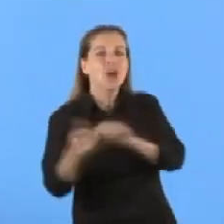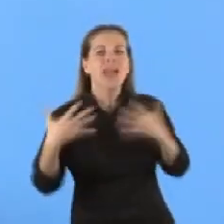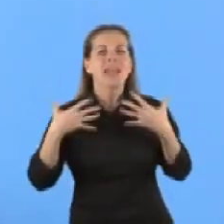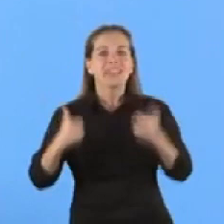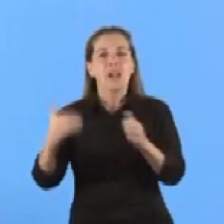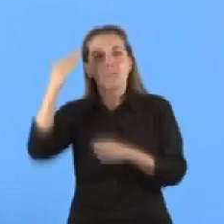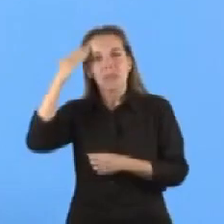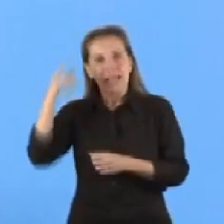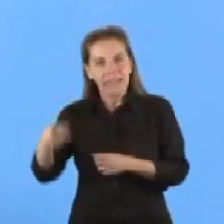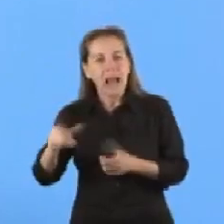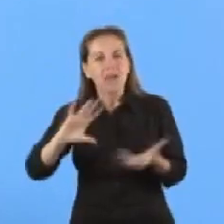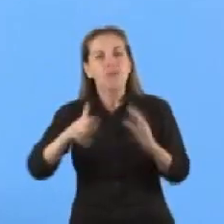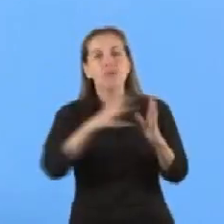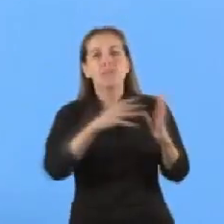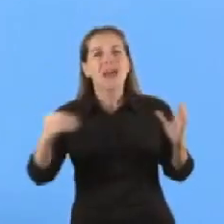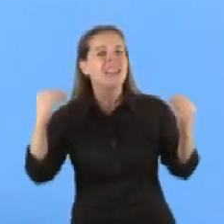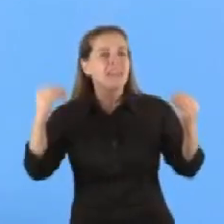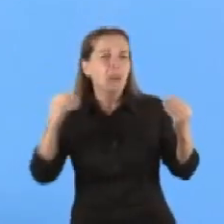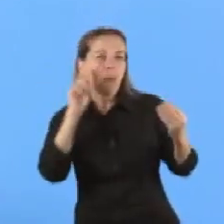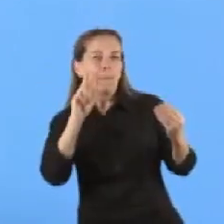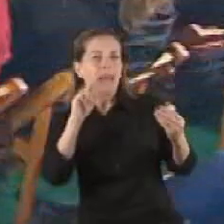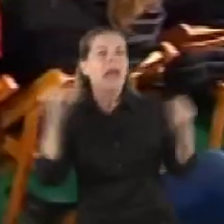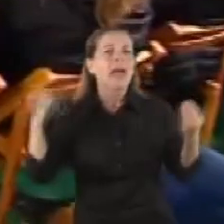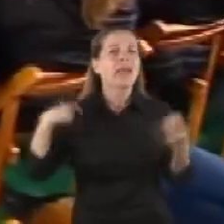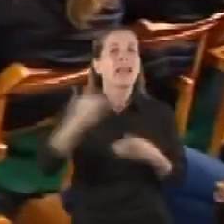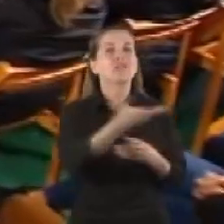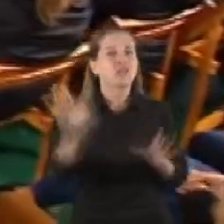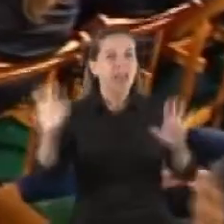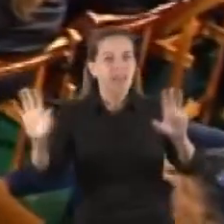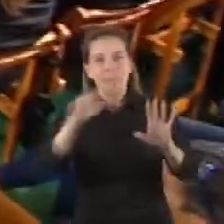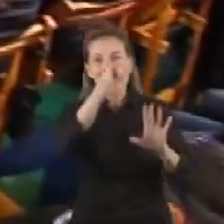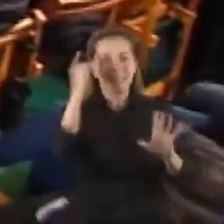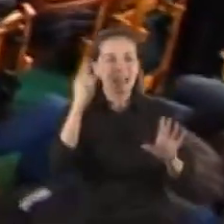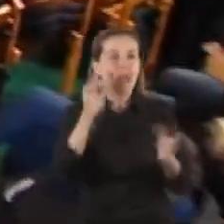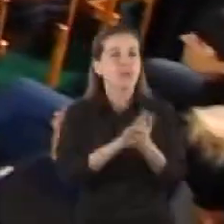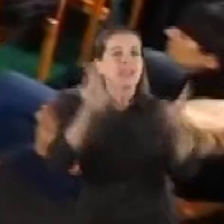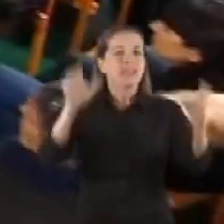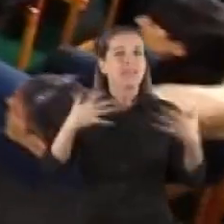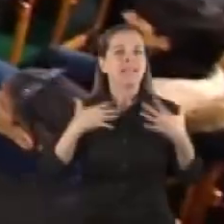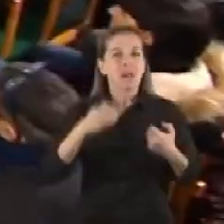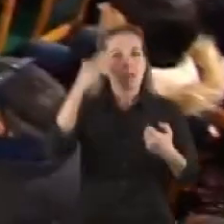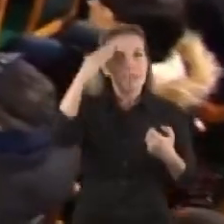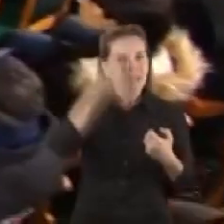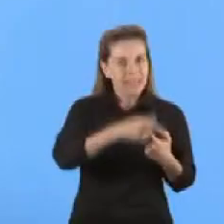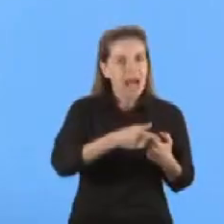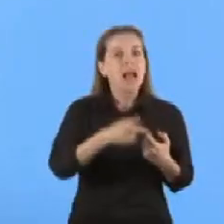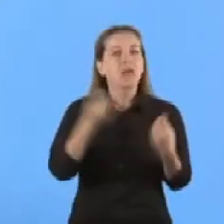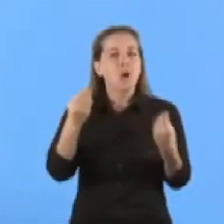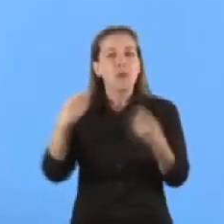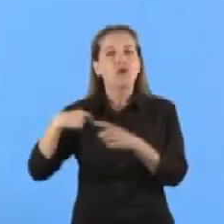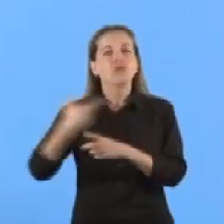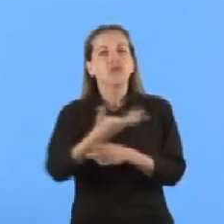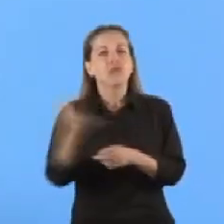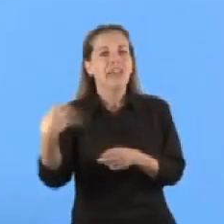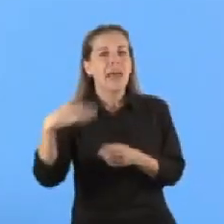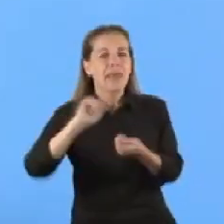en relación al Estado frente a la salud mental y también, como decía Silvina, a cómo la sociedad tiene que adecuarse a ese